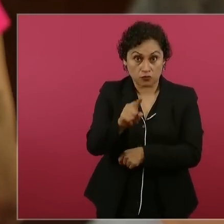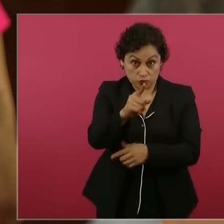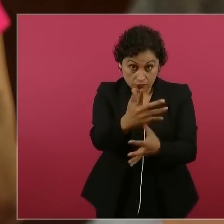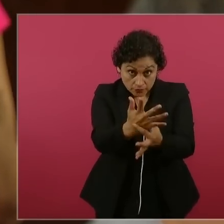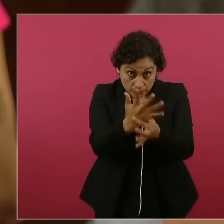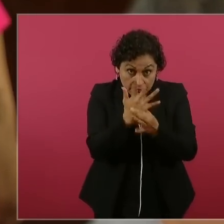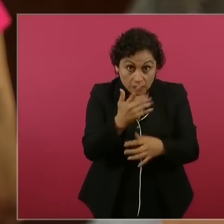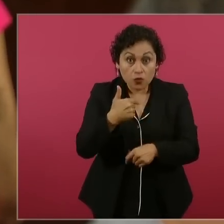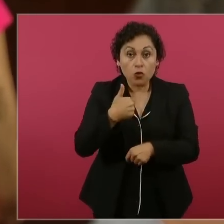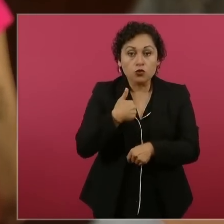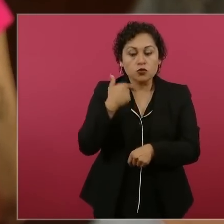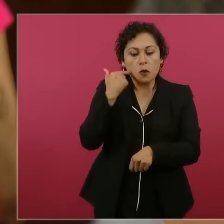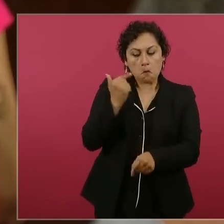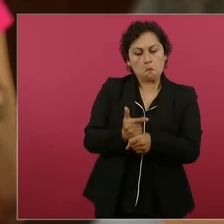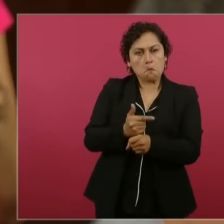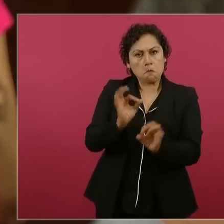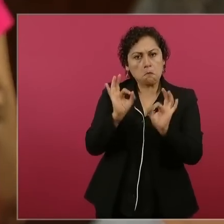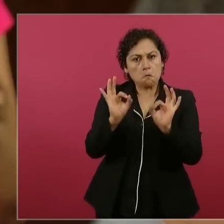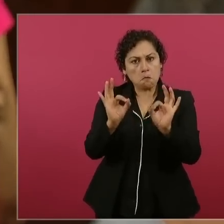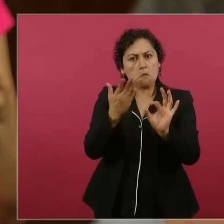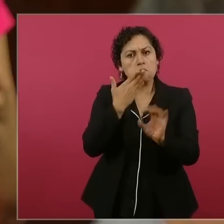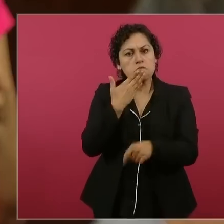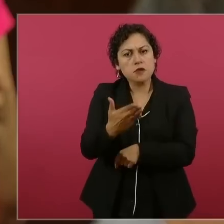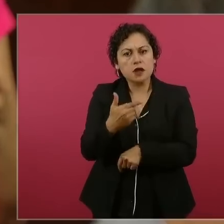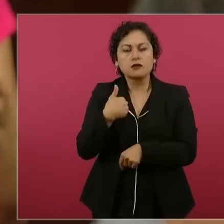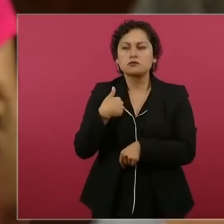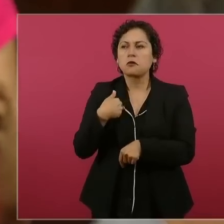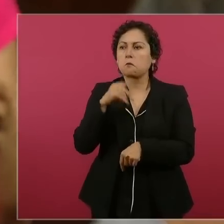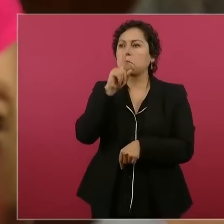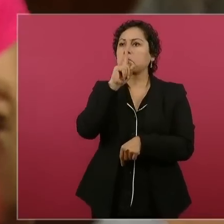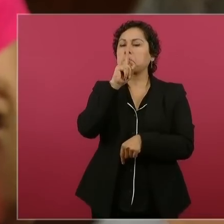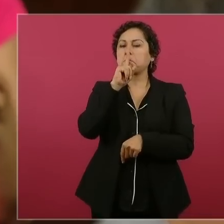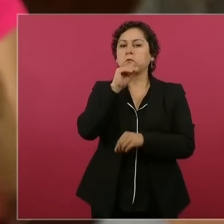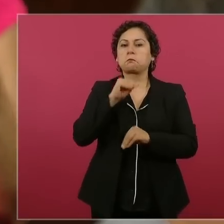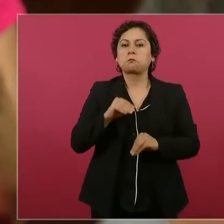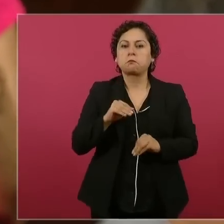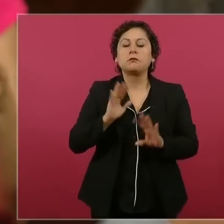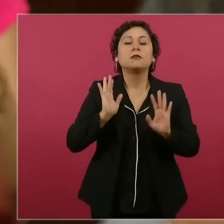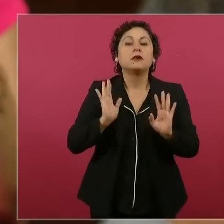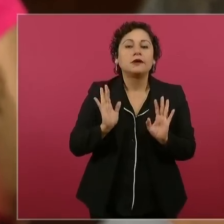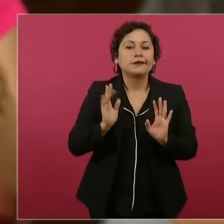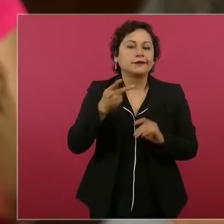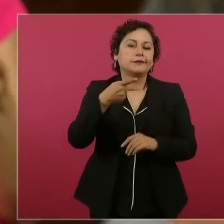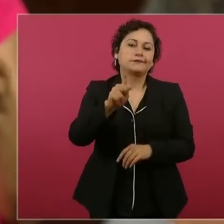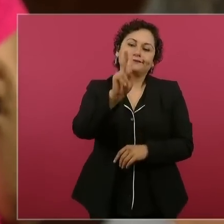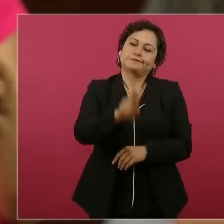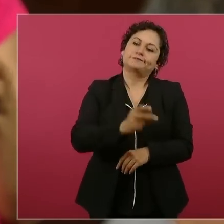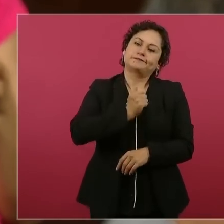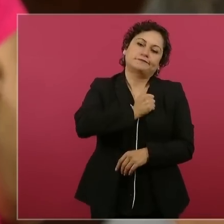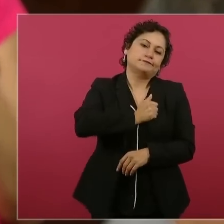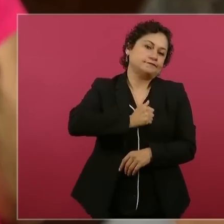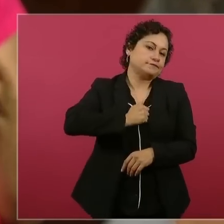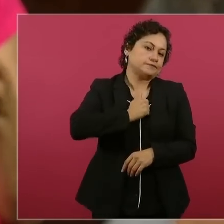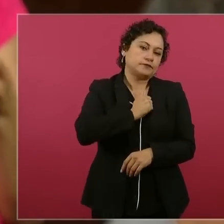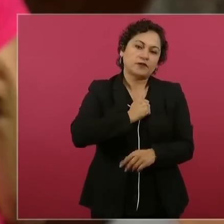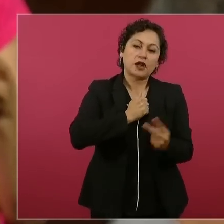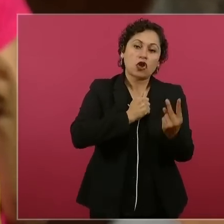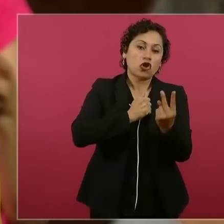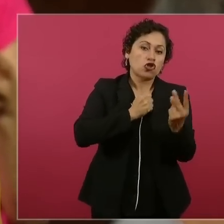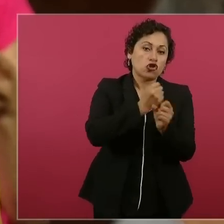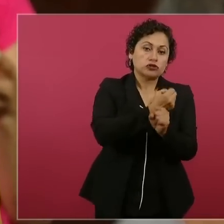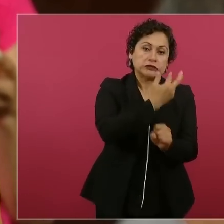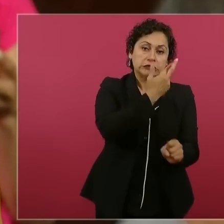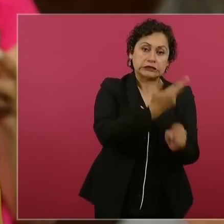a exponer este tema aquí. Lamentablemente, señor presidente, tanto el secretario de Salud como el subsecretario no